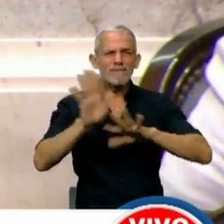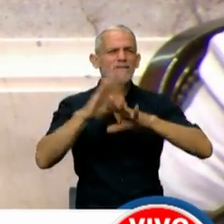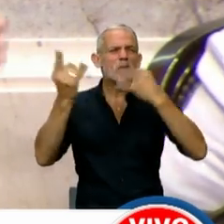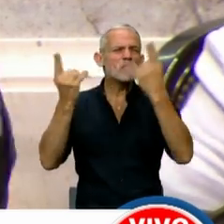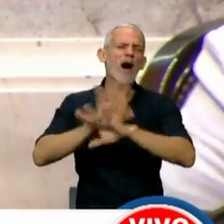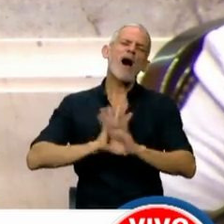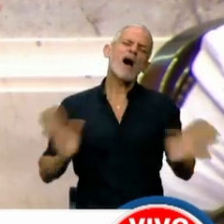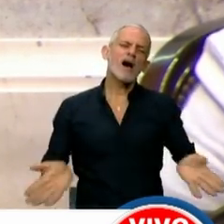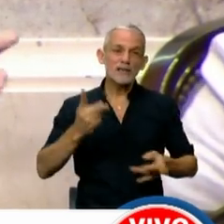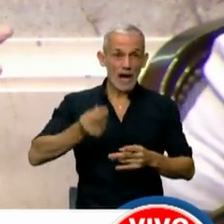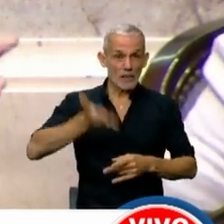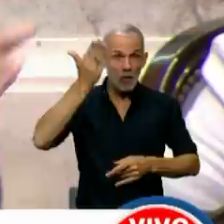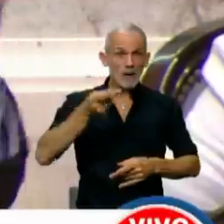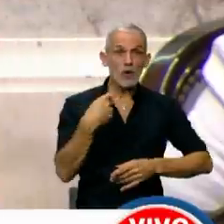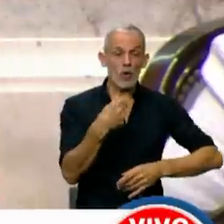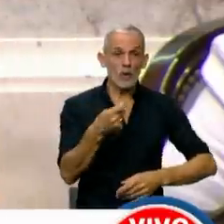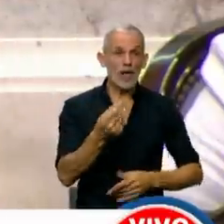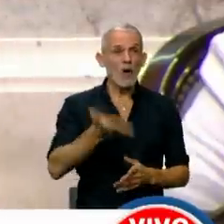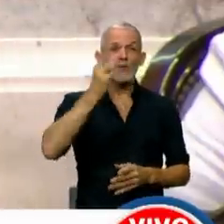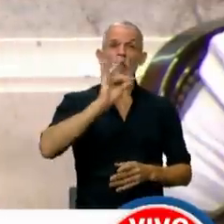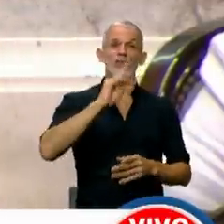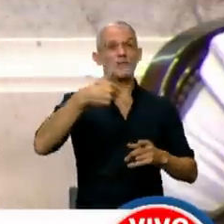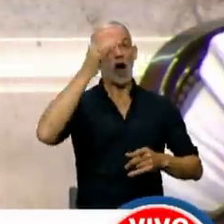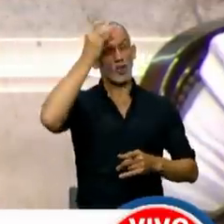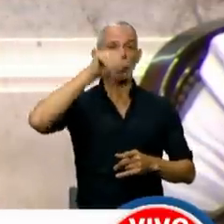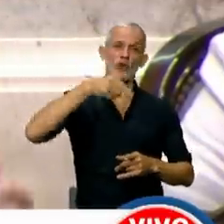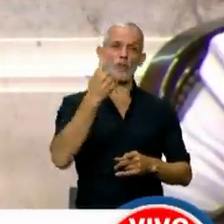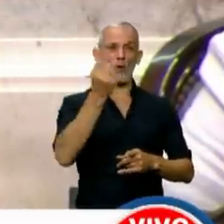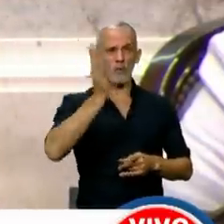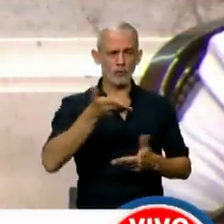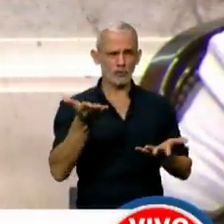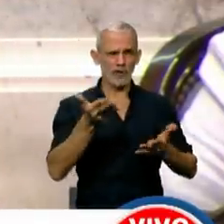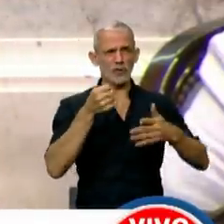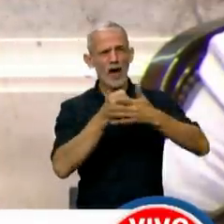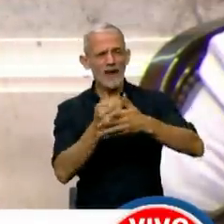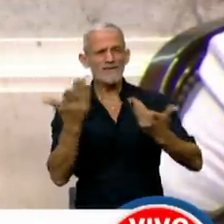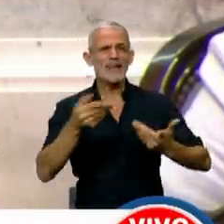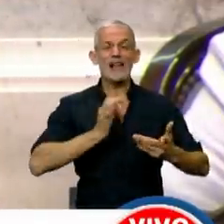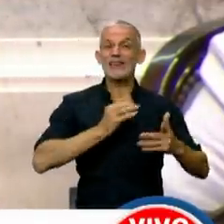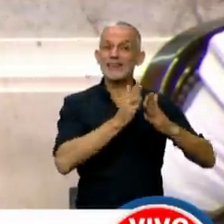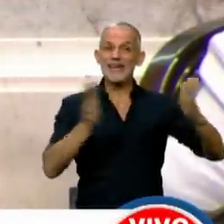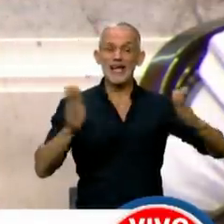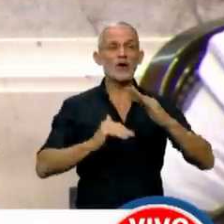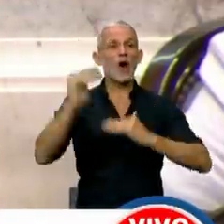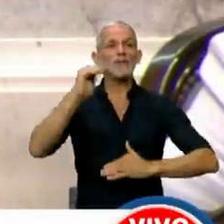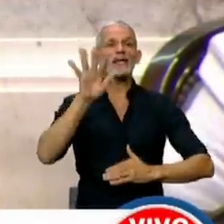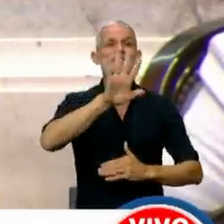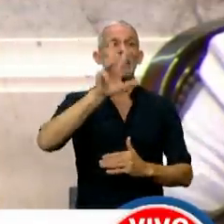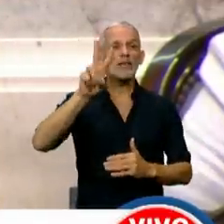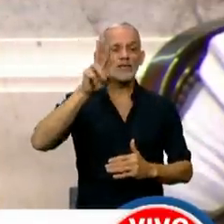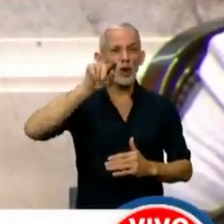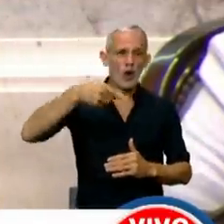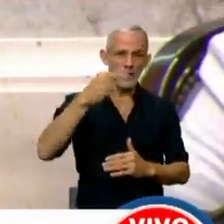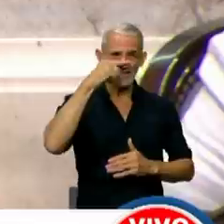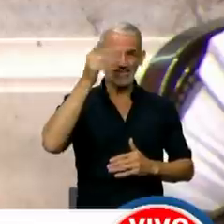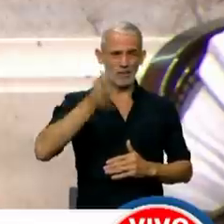mentir el aumento de los jubilados en diciembre va a ser el 12,1 y al final del año va a aumentar el 52